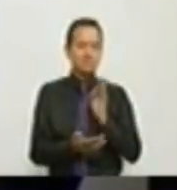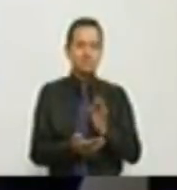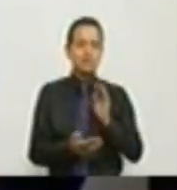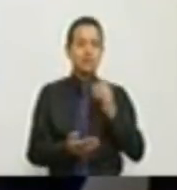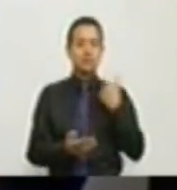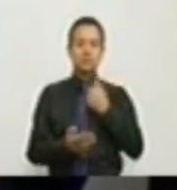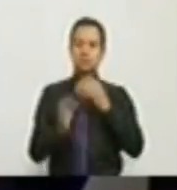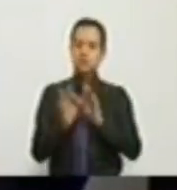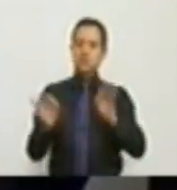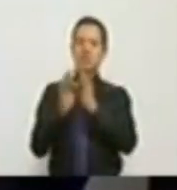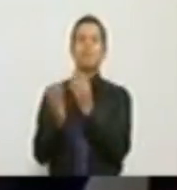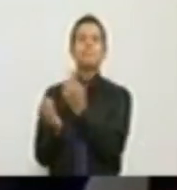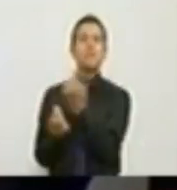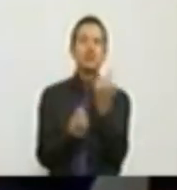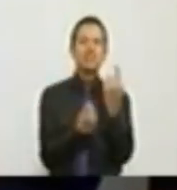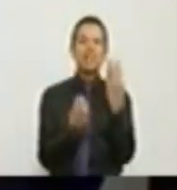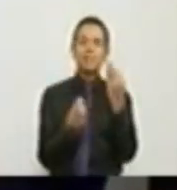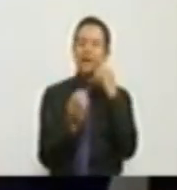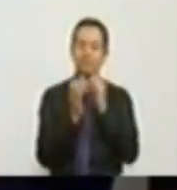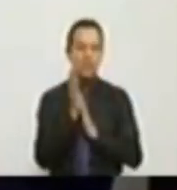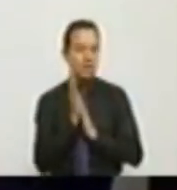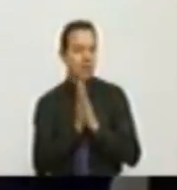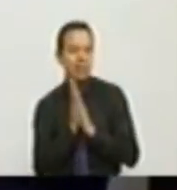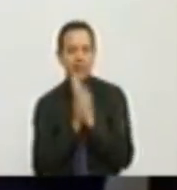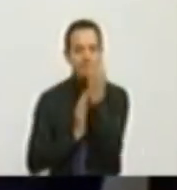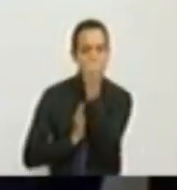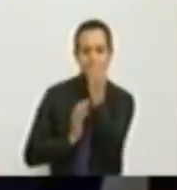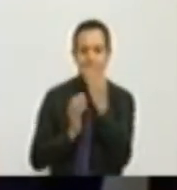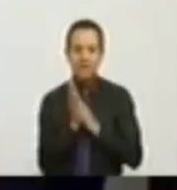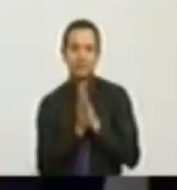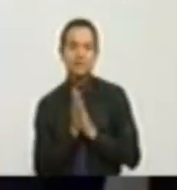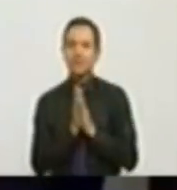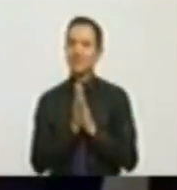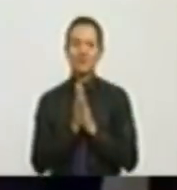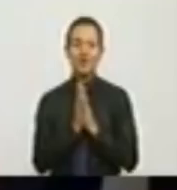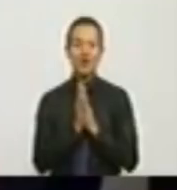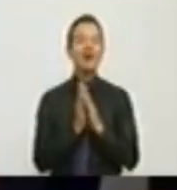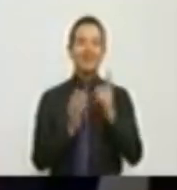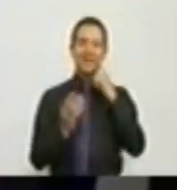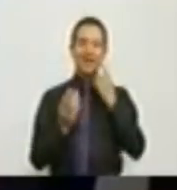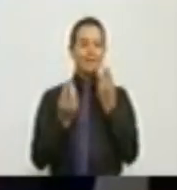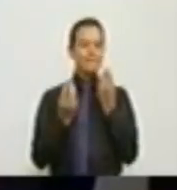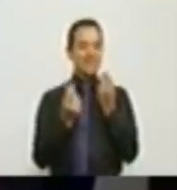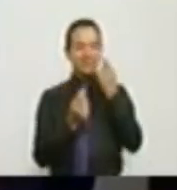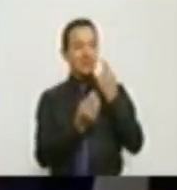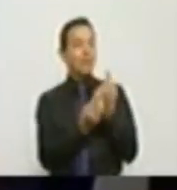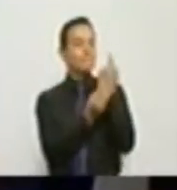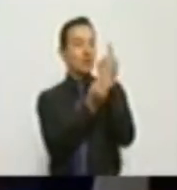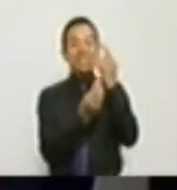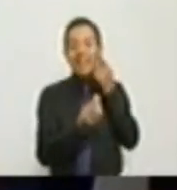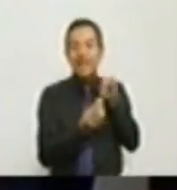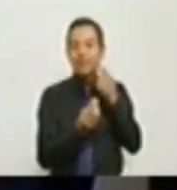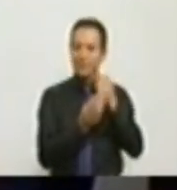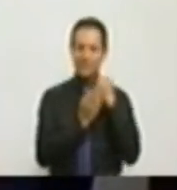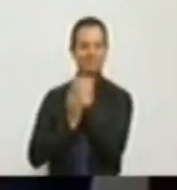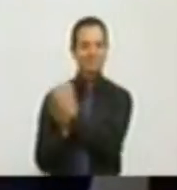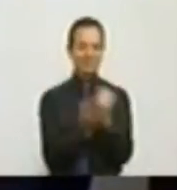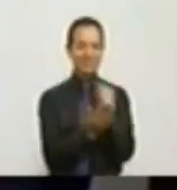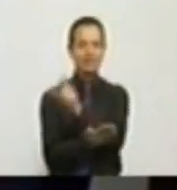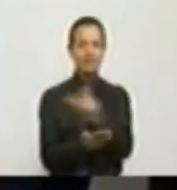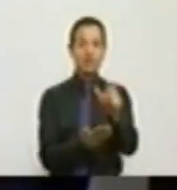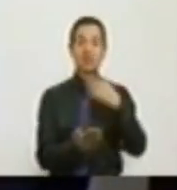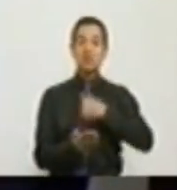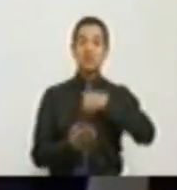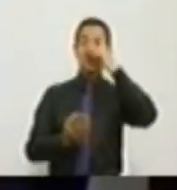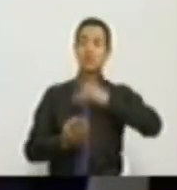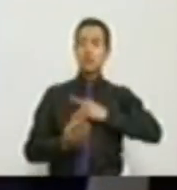la política es para servir y no para servirnos de ella, y no nos pesa haber tomado esa decisión.